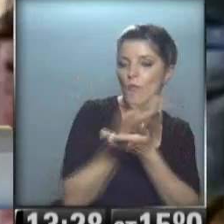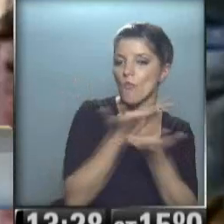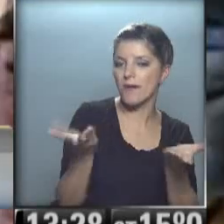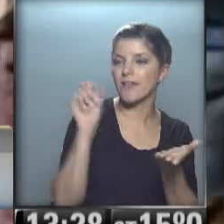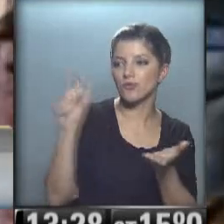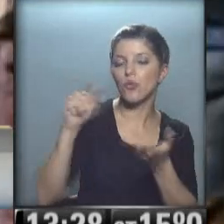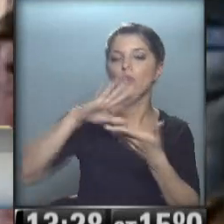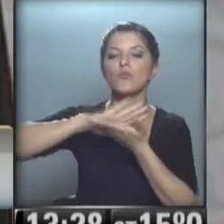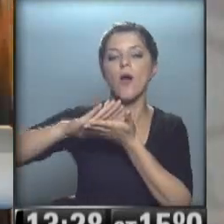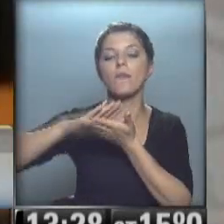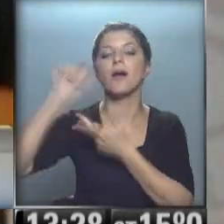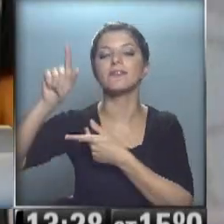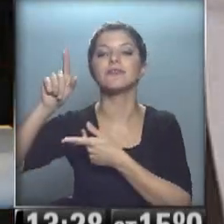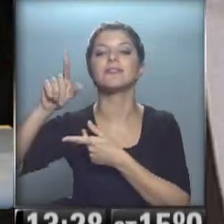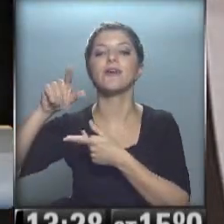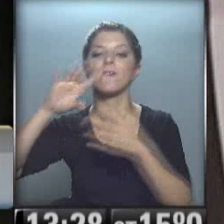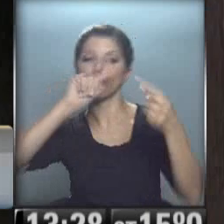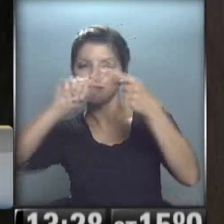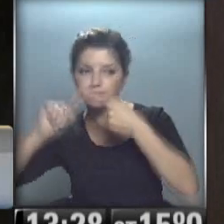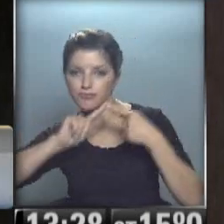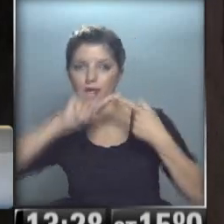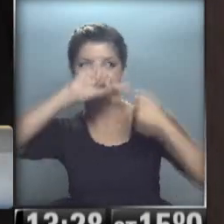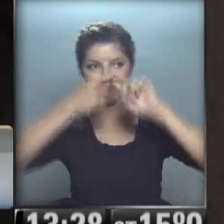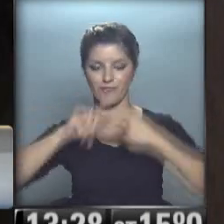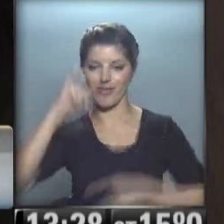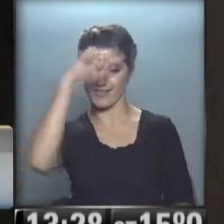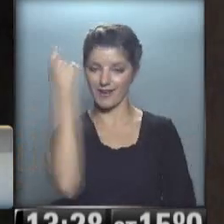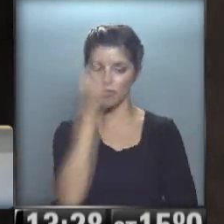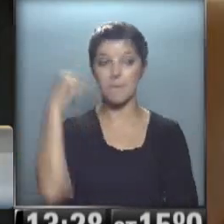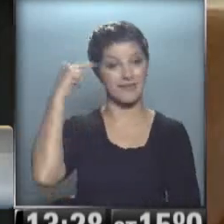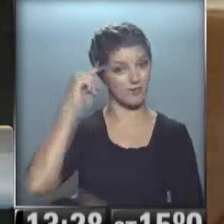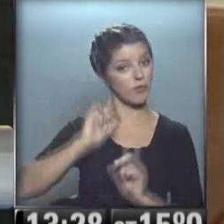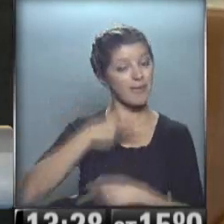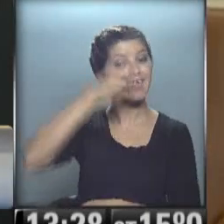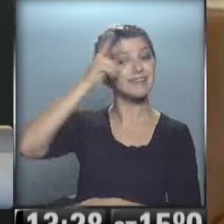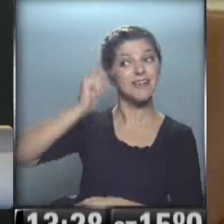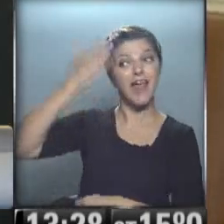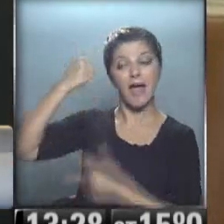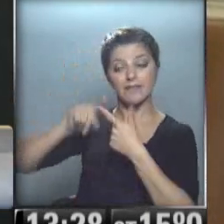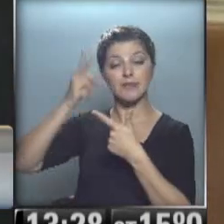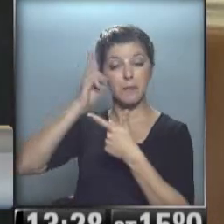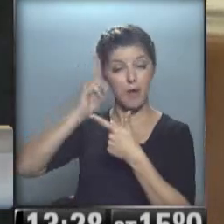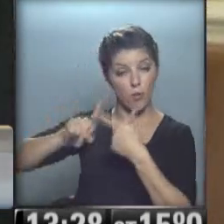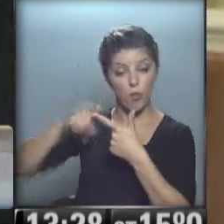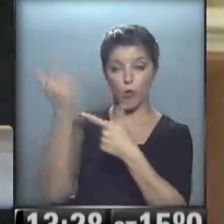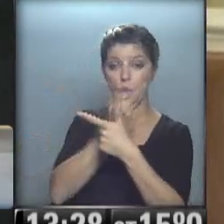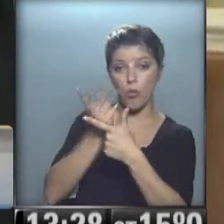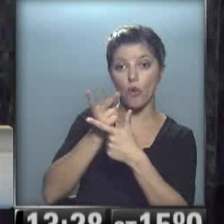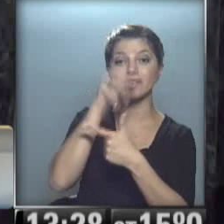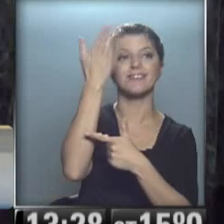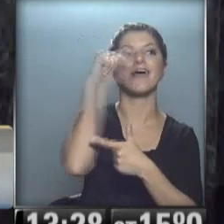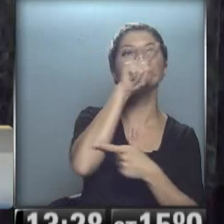estilo de la diplomacia rusa teniendo presente que chile y Perú históricamente vinculados a la política internacional de Estados